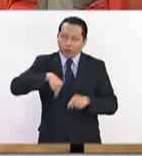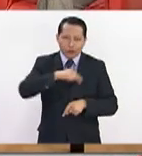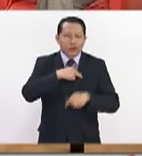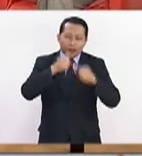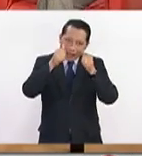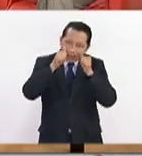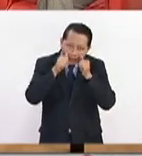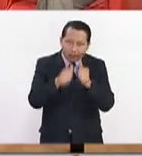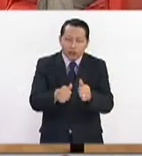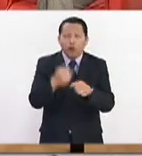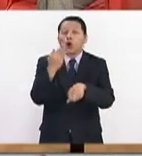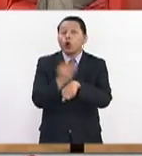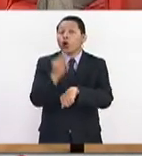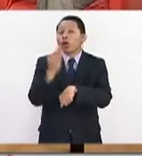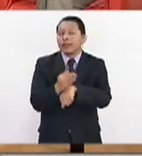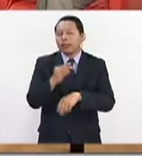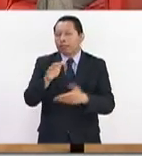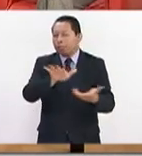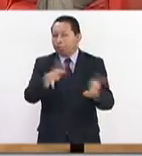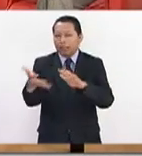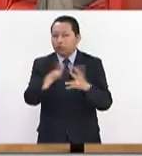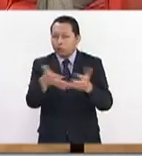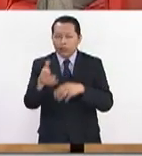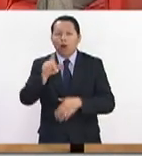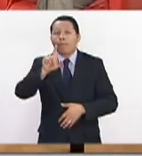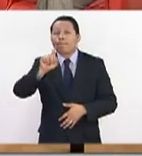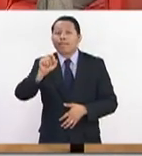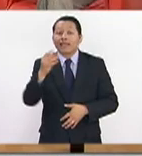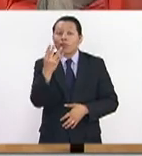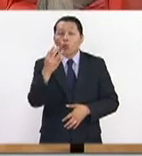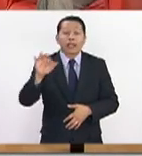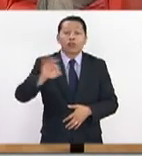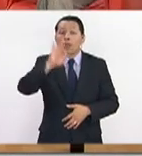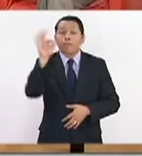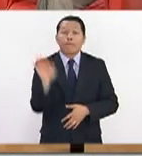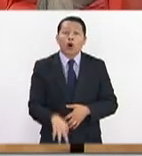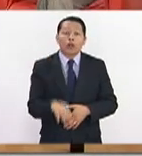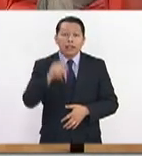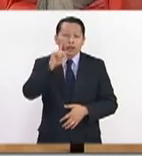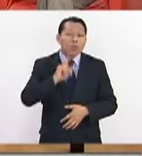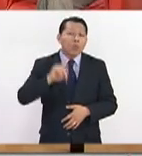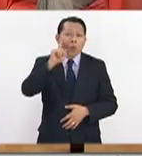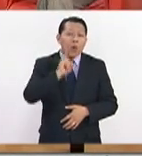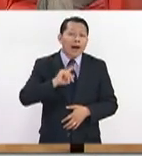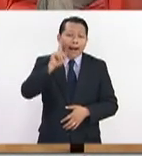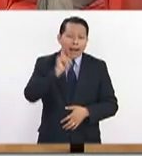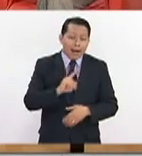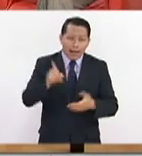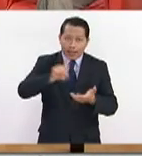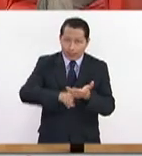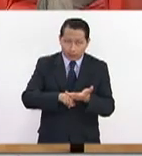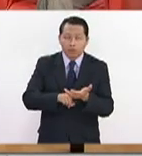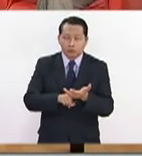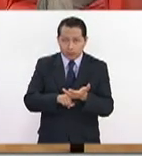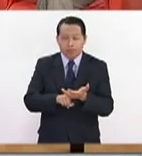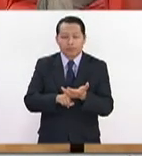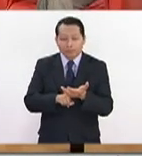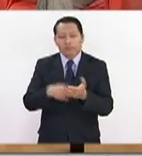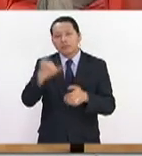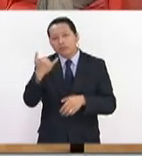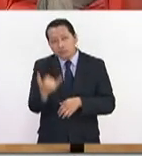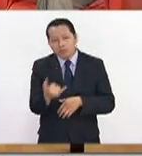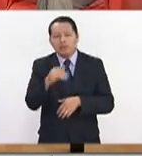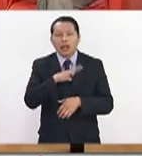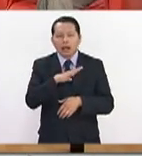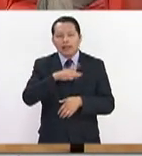este momento tenemos aproximadamente un 24% de población femenina en el campus y